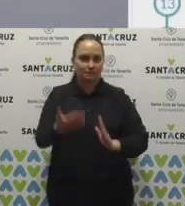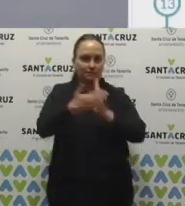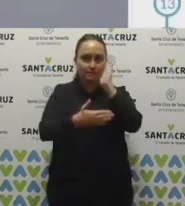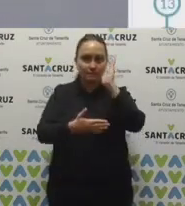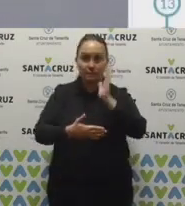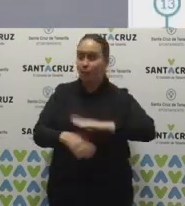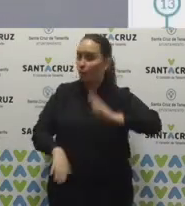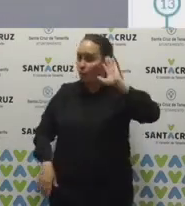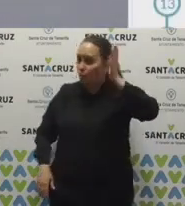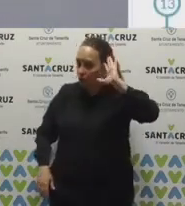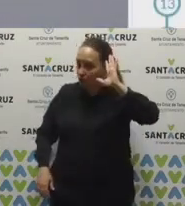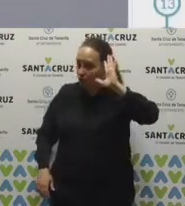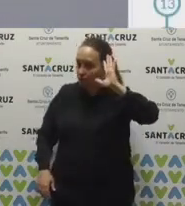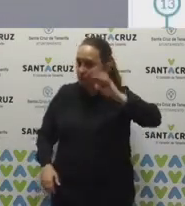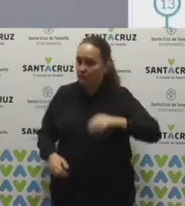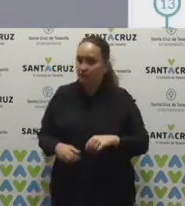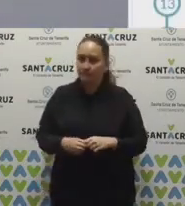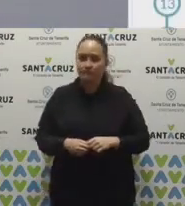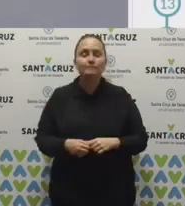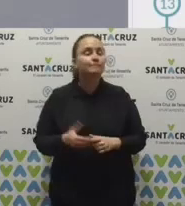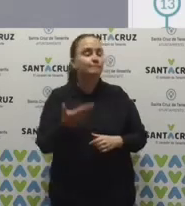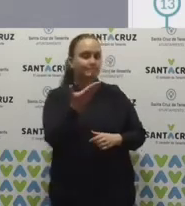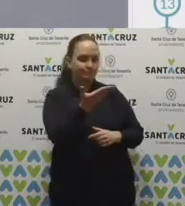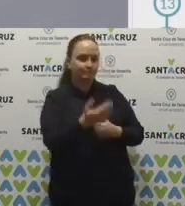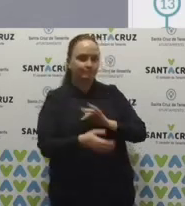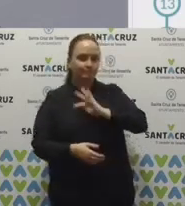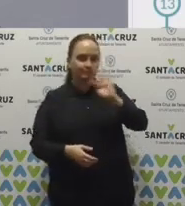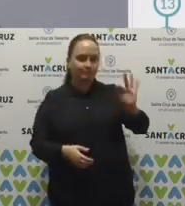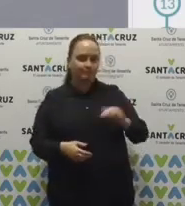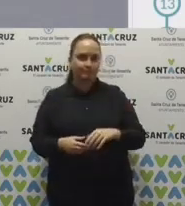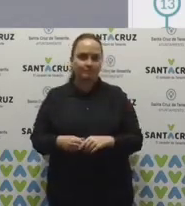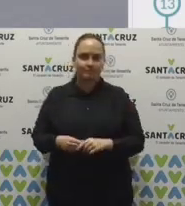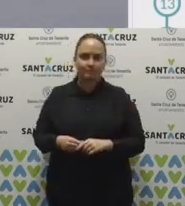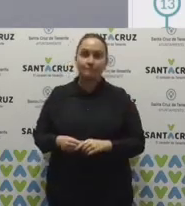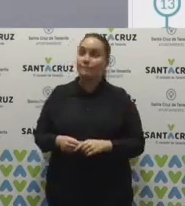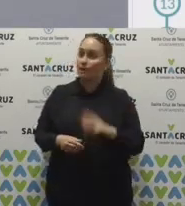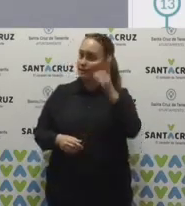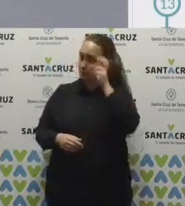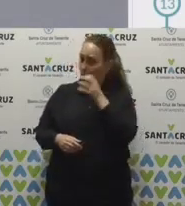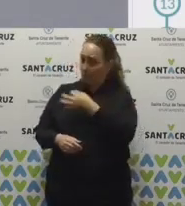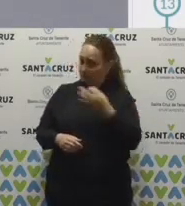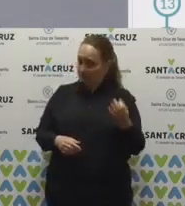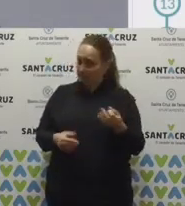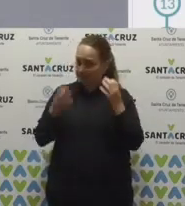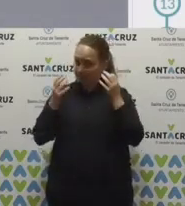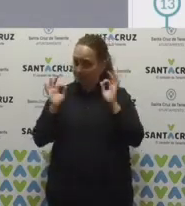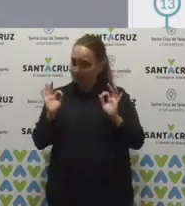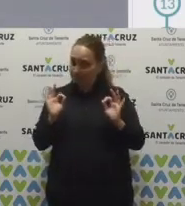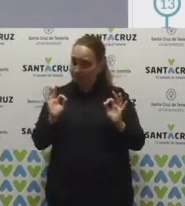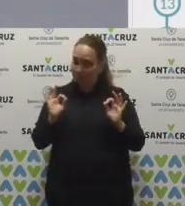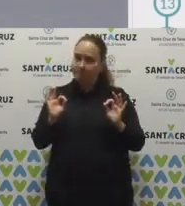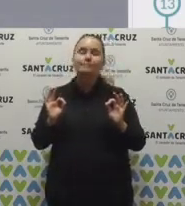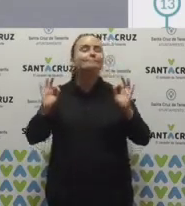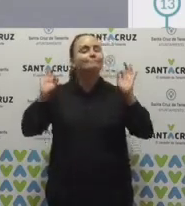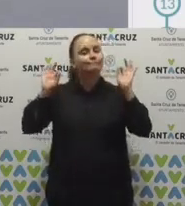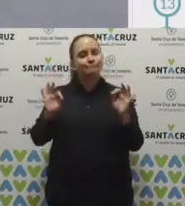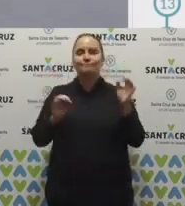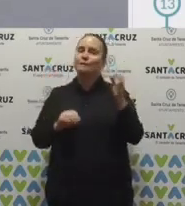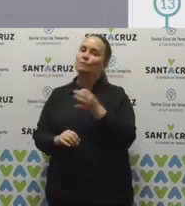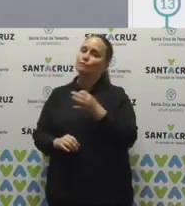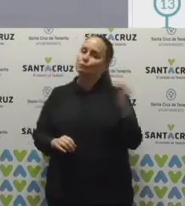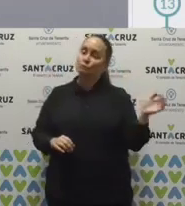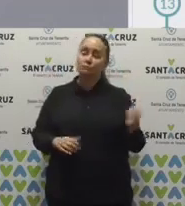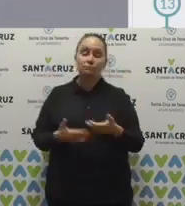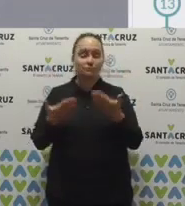hola si no se la palabra se me oye perfectamente entiendo perfecto bueno pues que